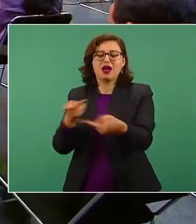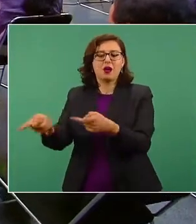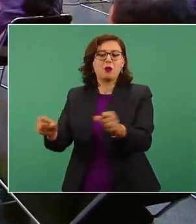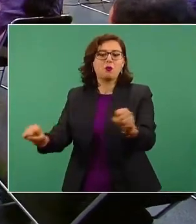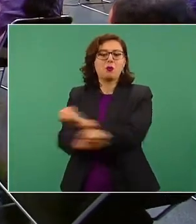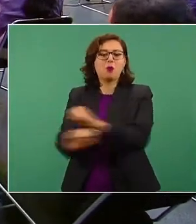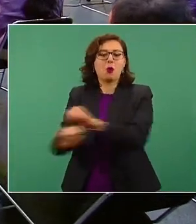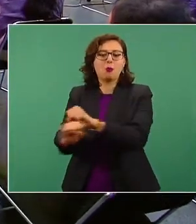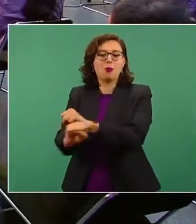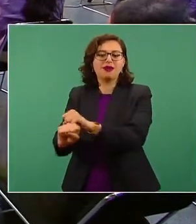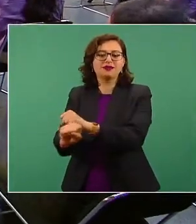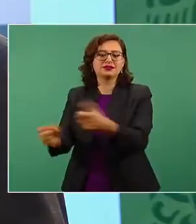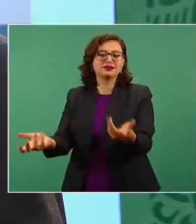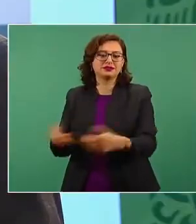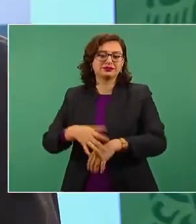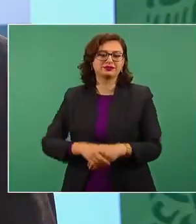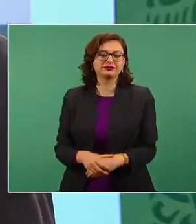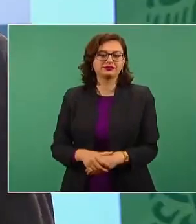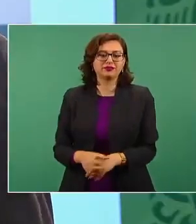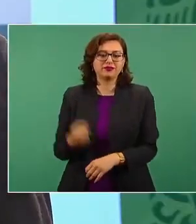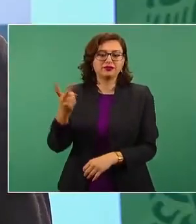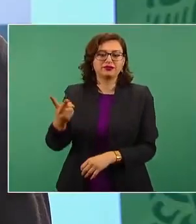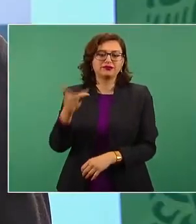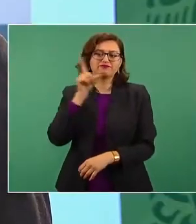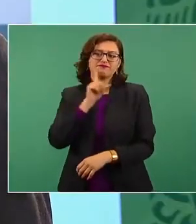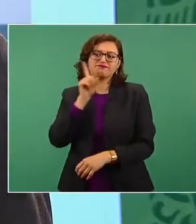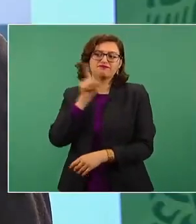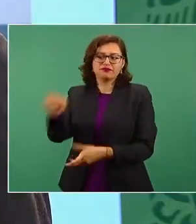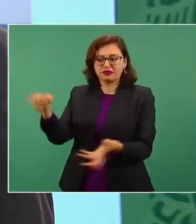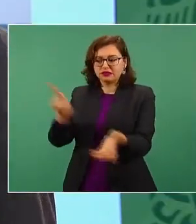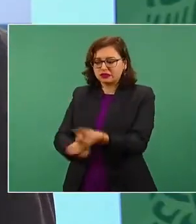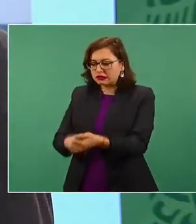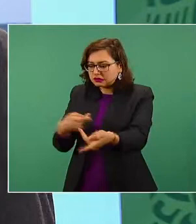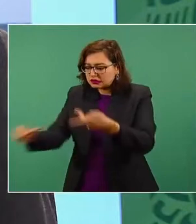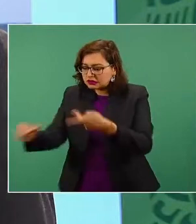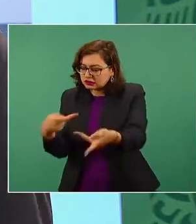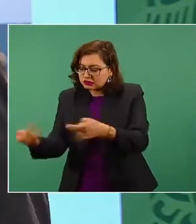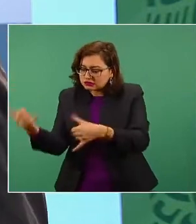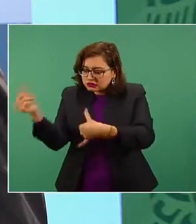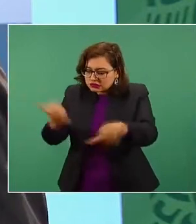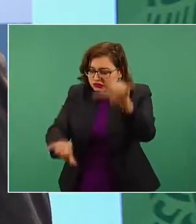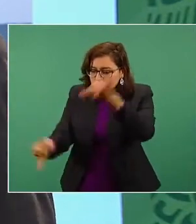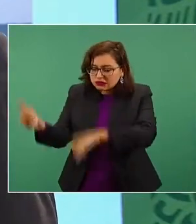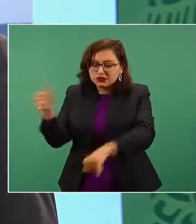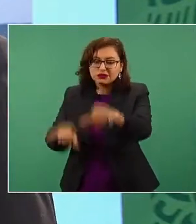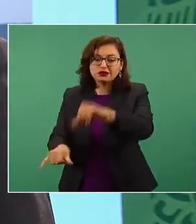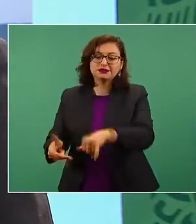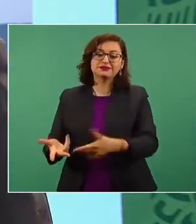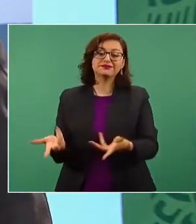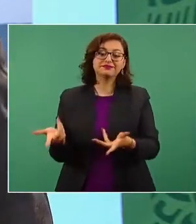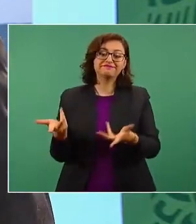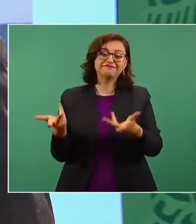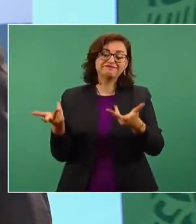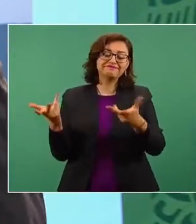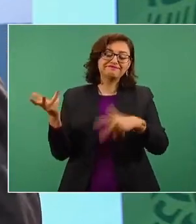y dos mujeres involucradas, que estoy seguro,